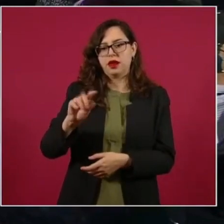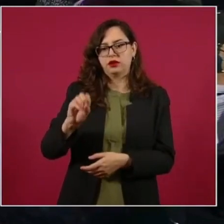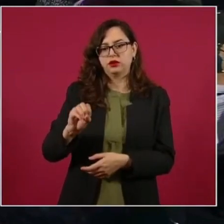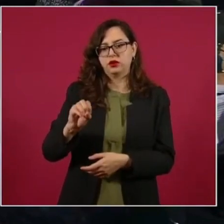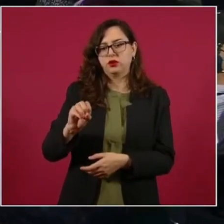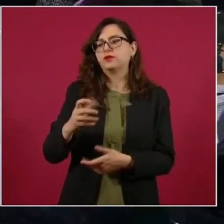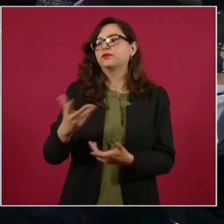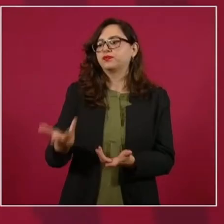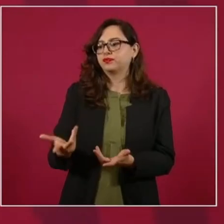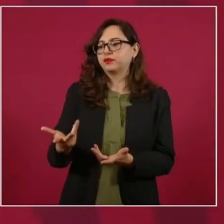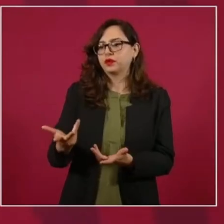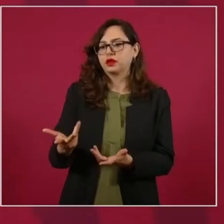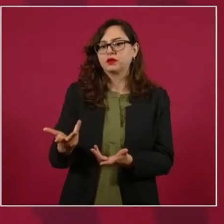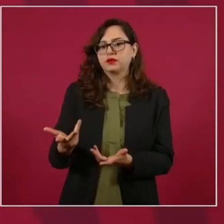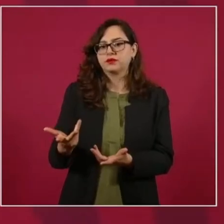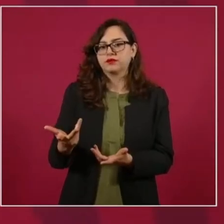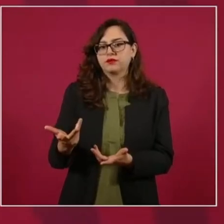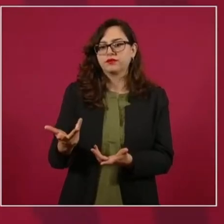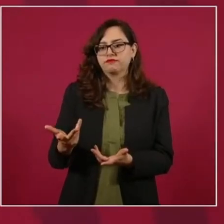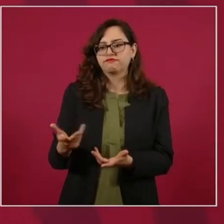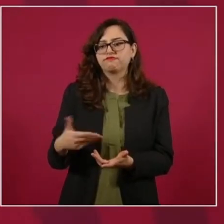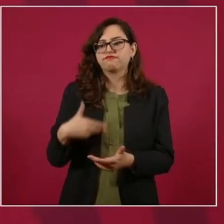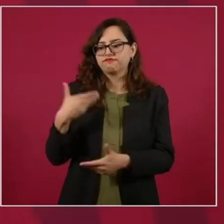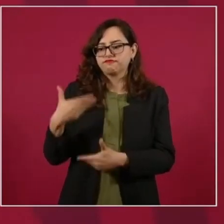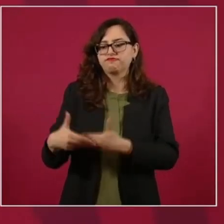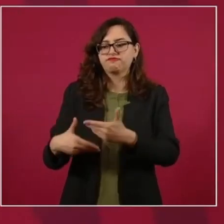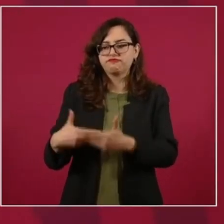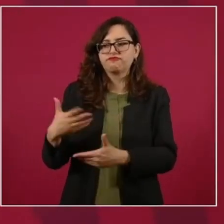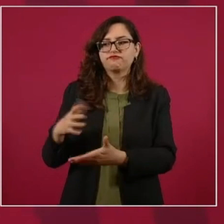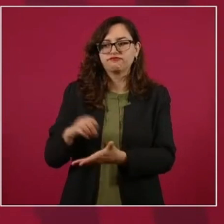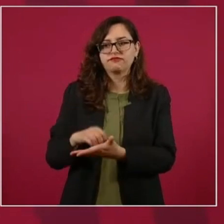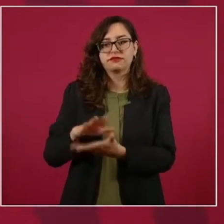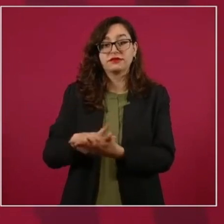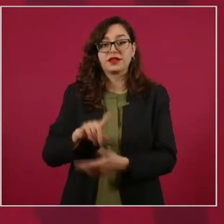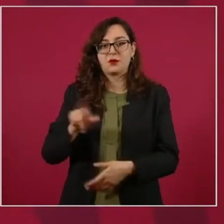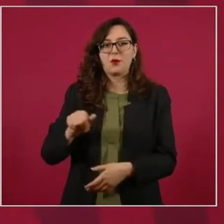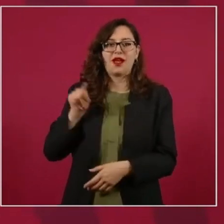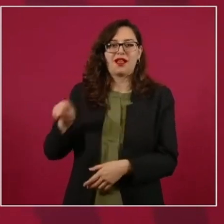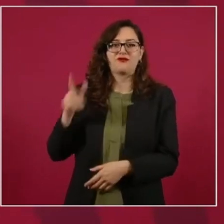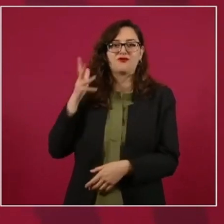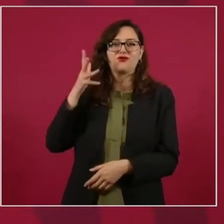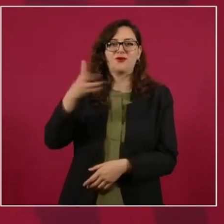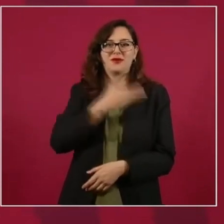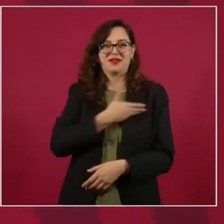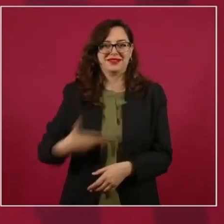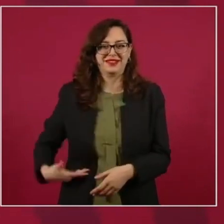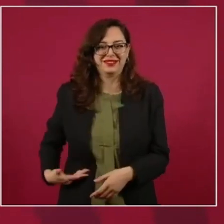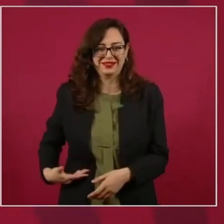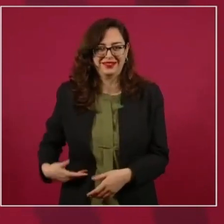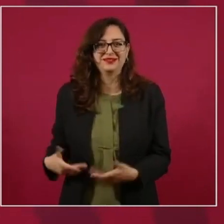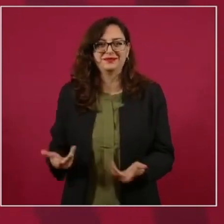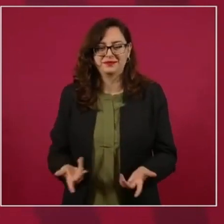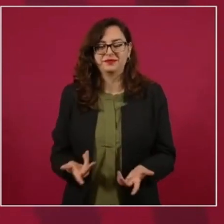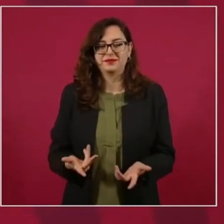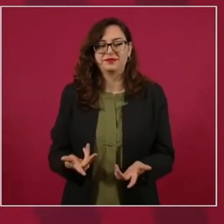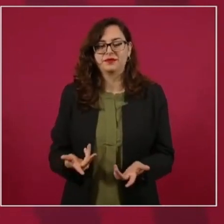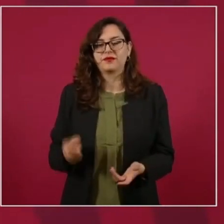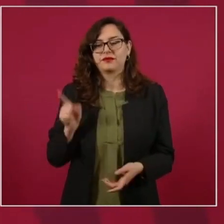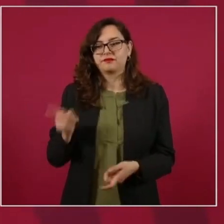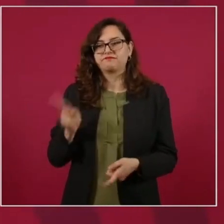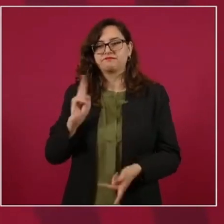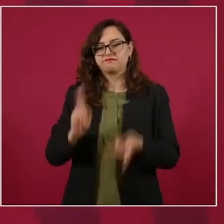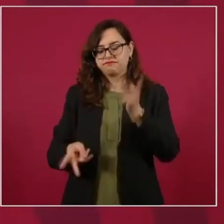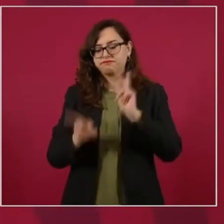después de que el general Cárdenas expropia el petróleo, platica de que